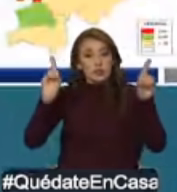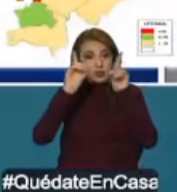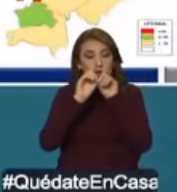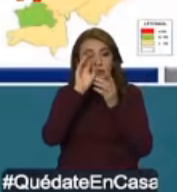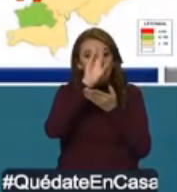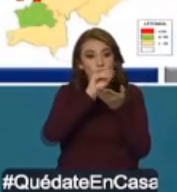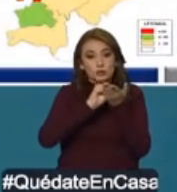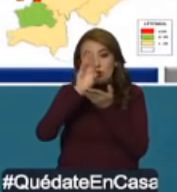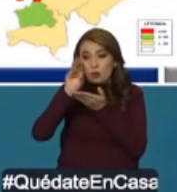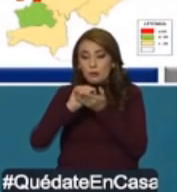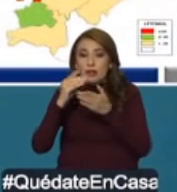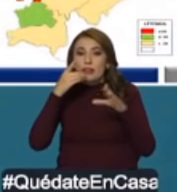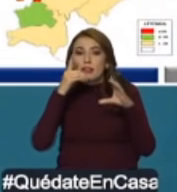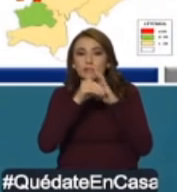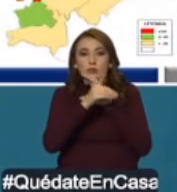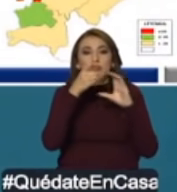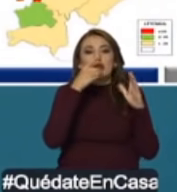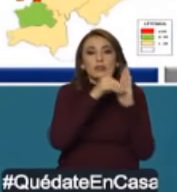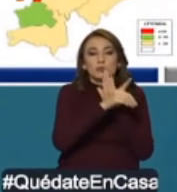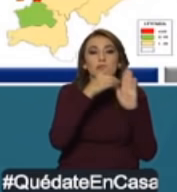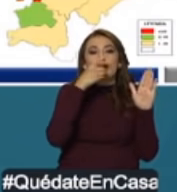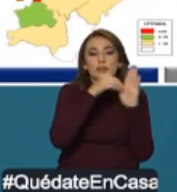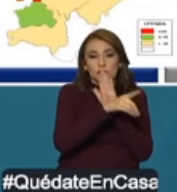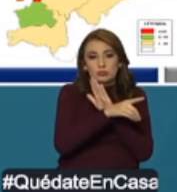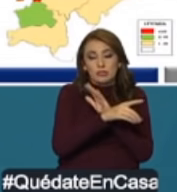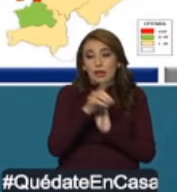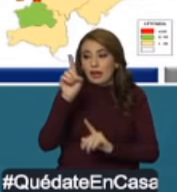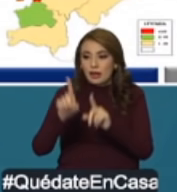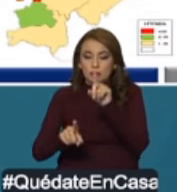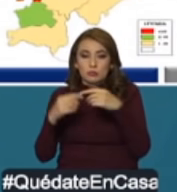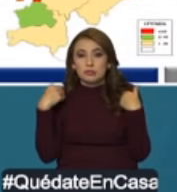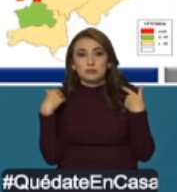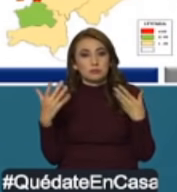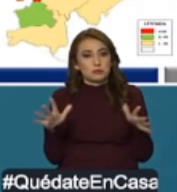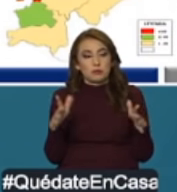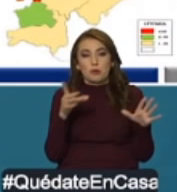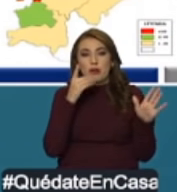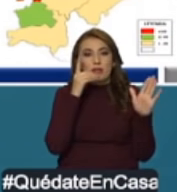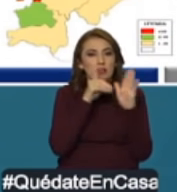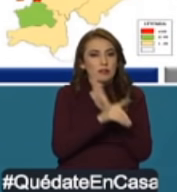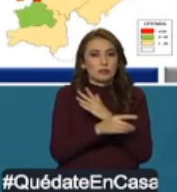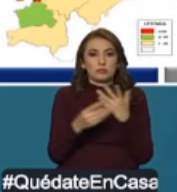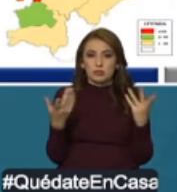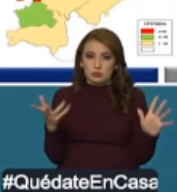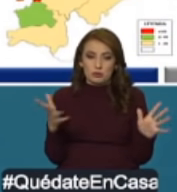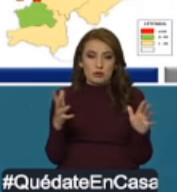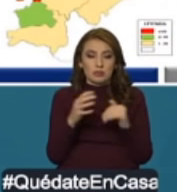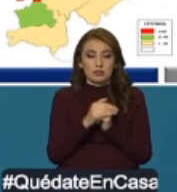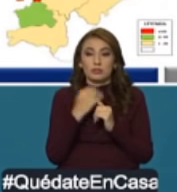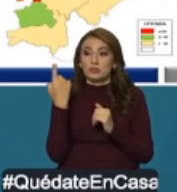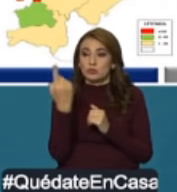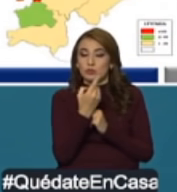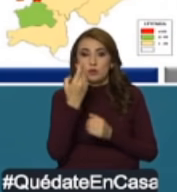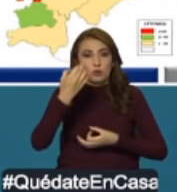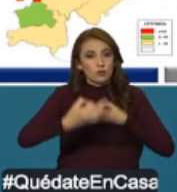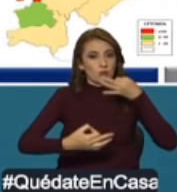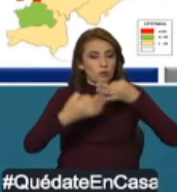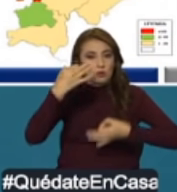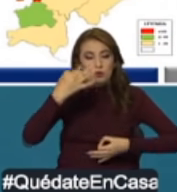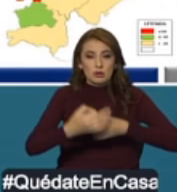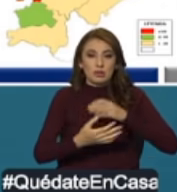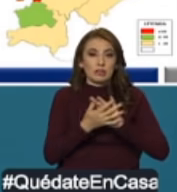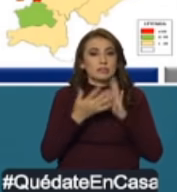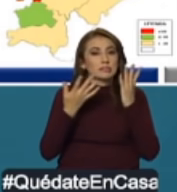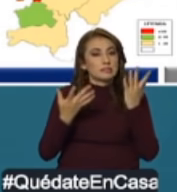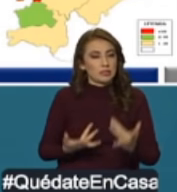través de la denuncia y ahora estamos únicamente trabajando en fiscalía con flagrancias y las denuncias están un